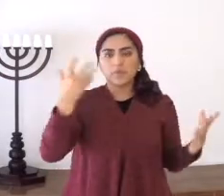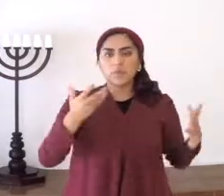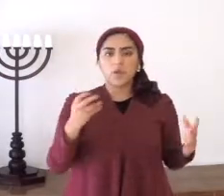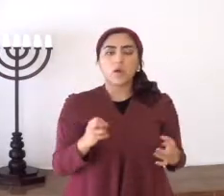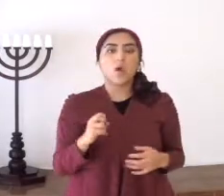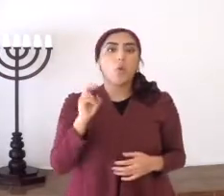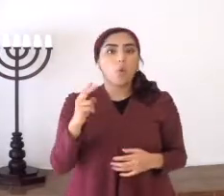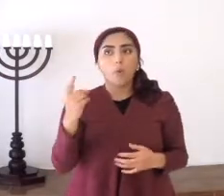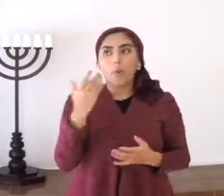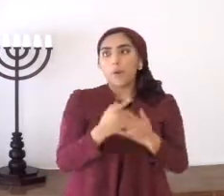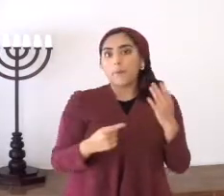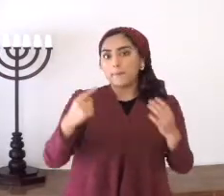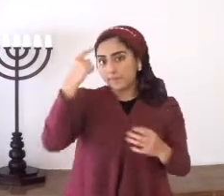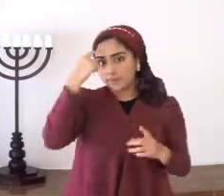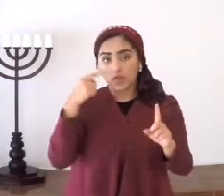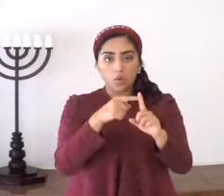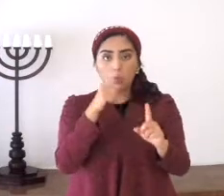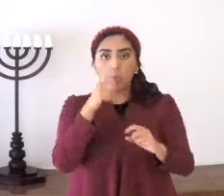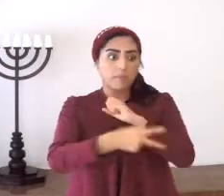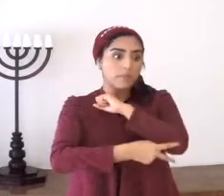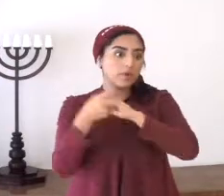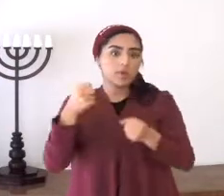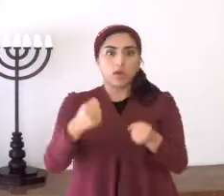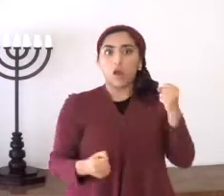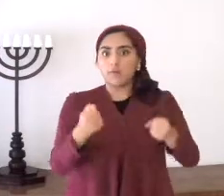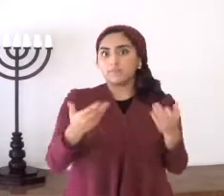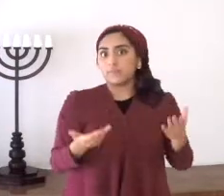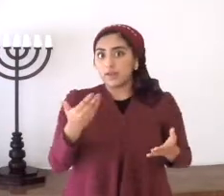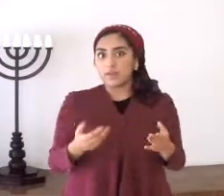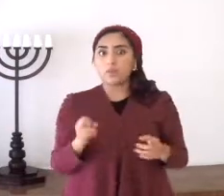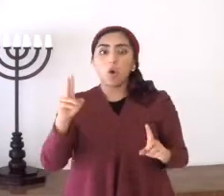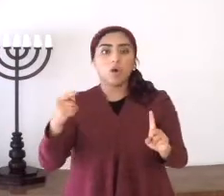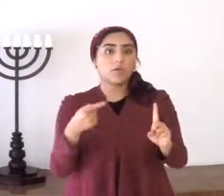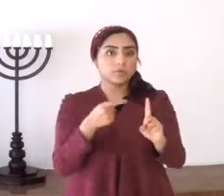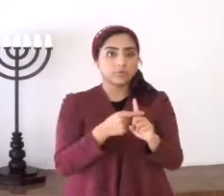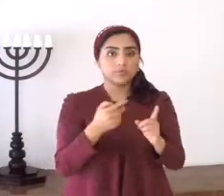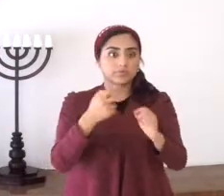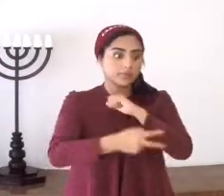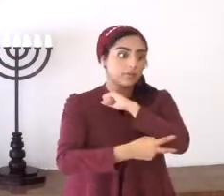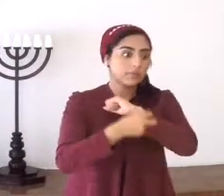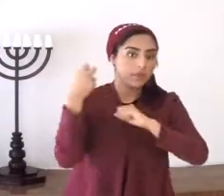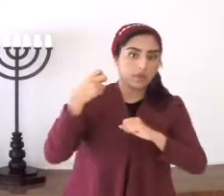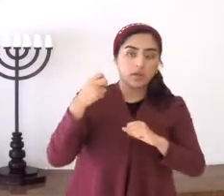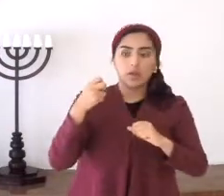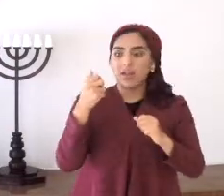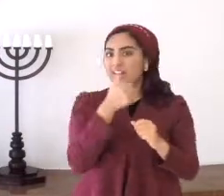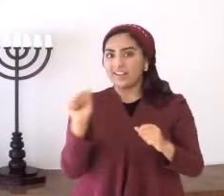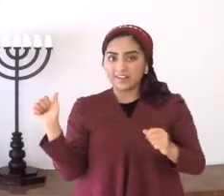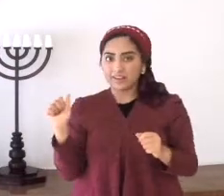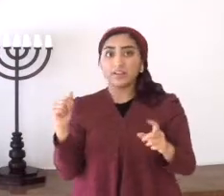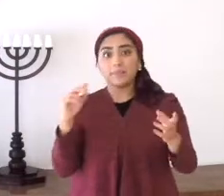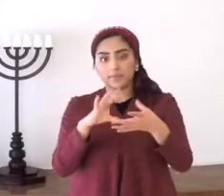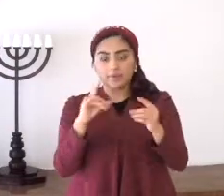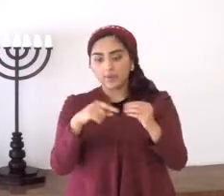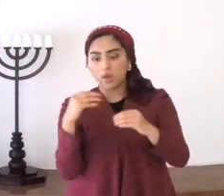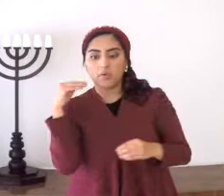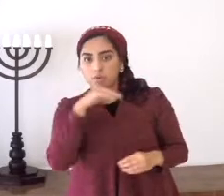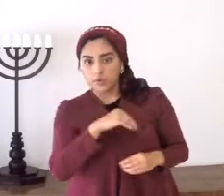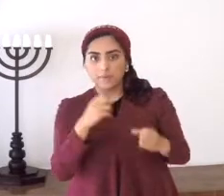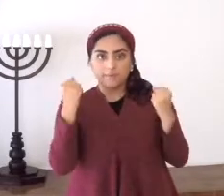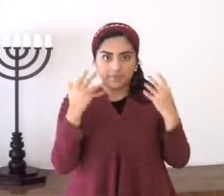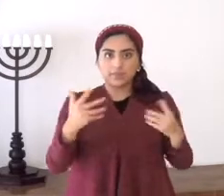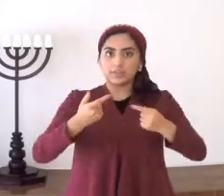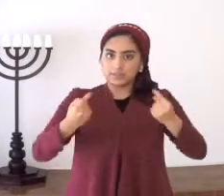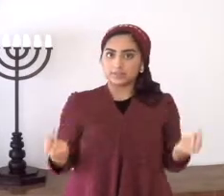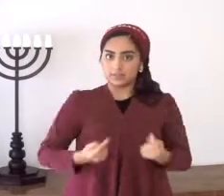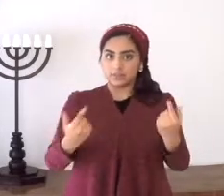¿qué mentalidad puede tener un pandillero? ¿O qué mentalidad puede tener uno que era robacarros? ¿O que era un asaltante, o era un